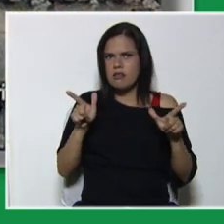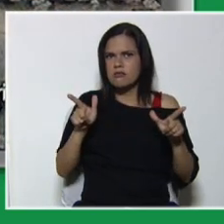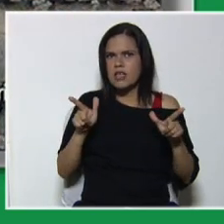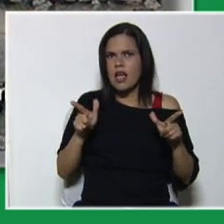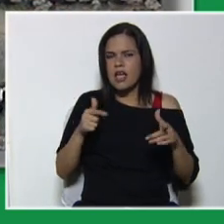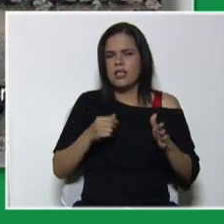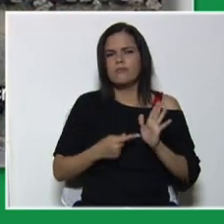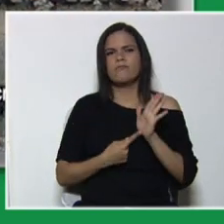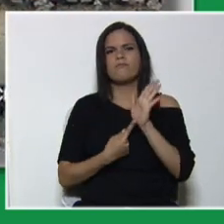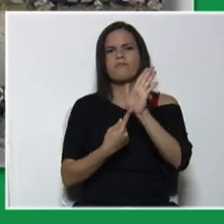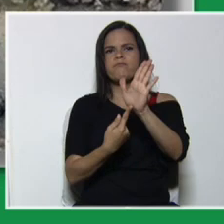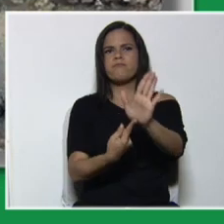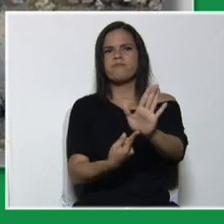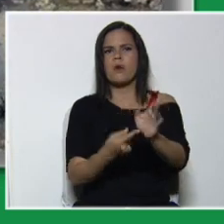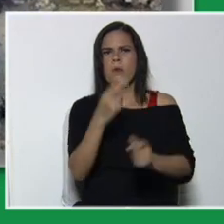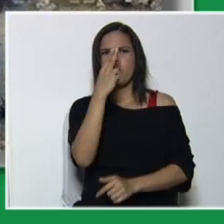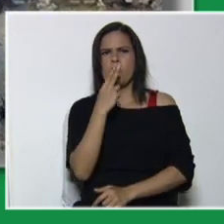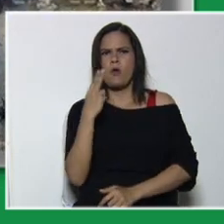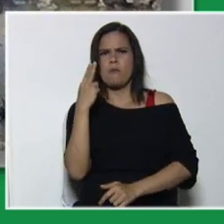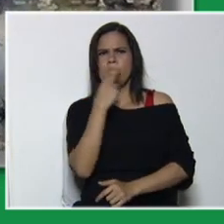y sacrificio patrio.